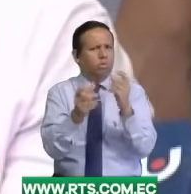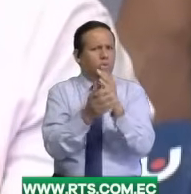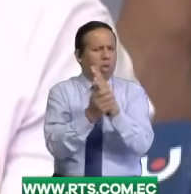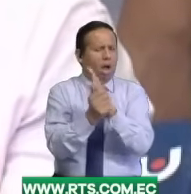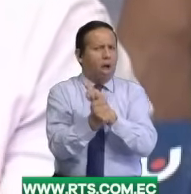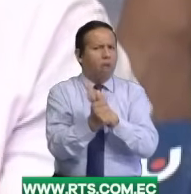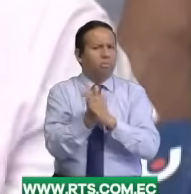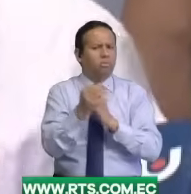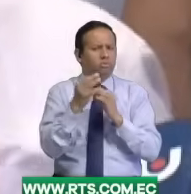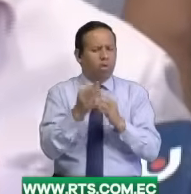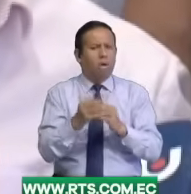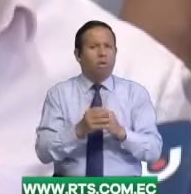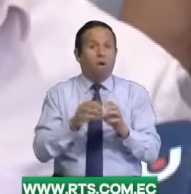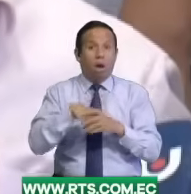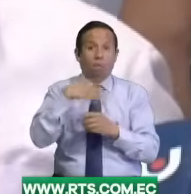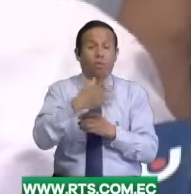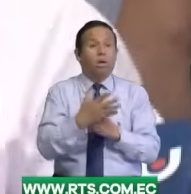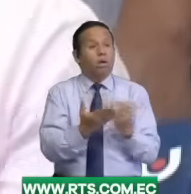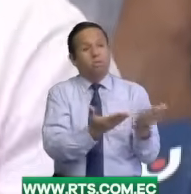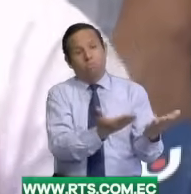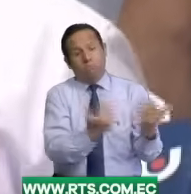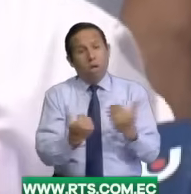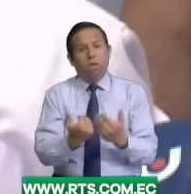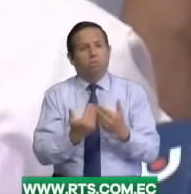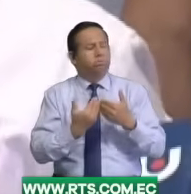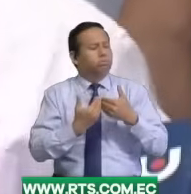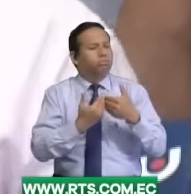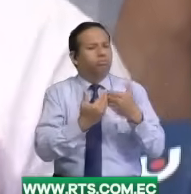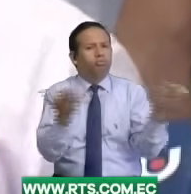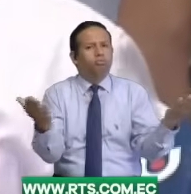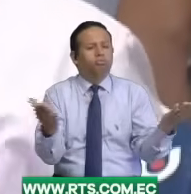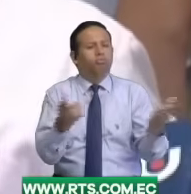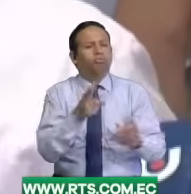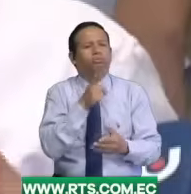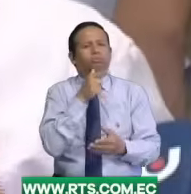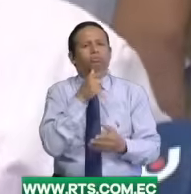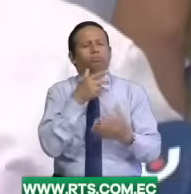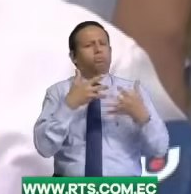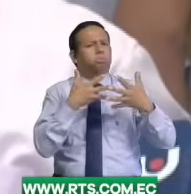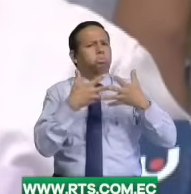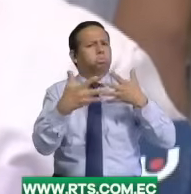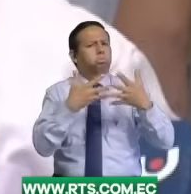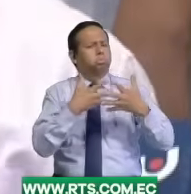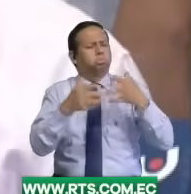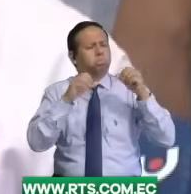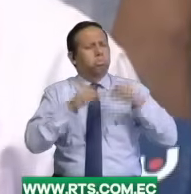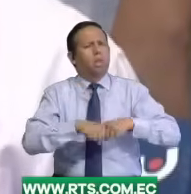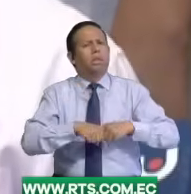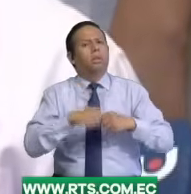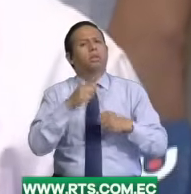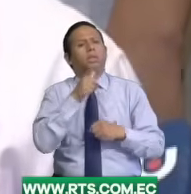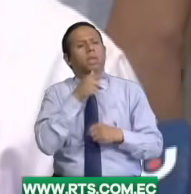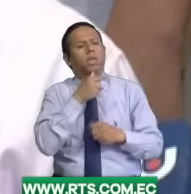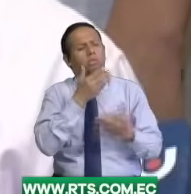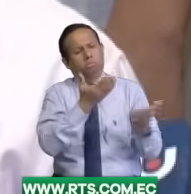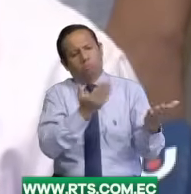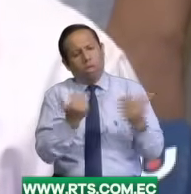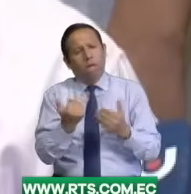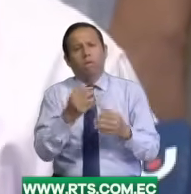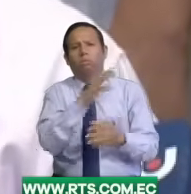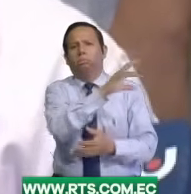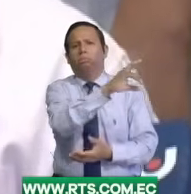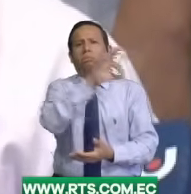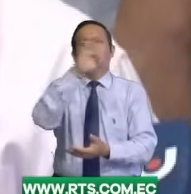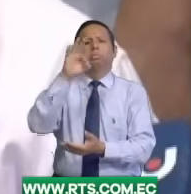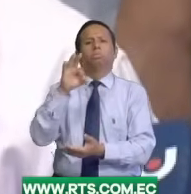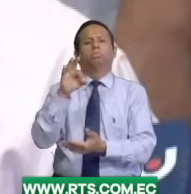afuera. Entonces queremos abrir la oportunidad a todo el mundo, transparentarlo, realmente darle la apertura que se merece